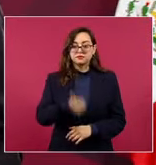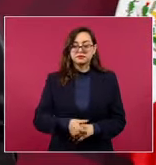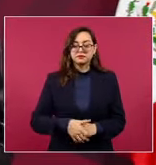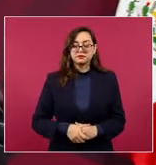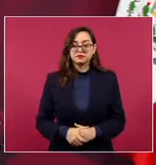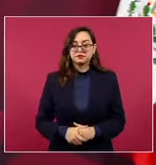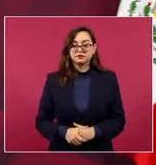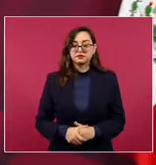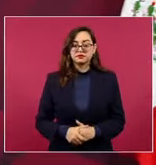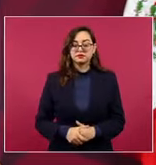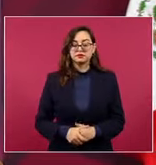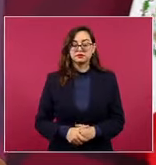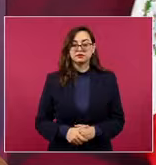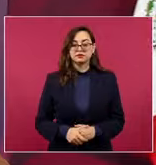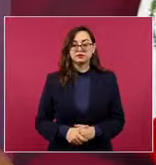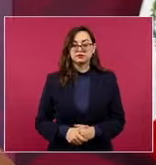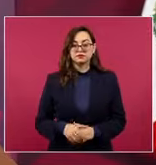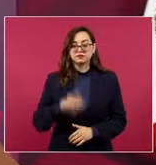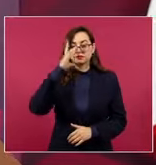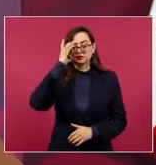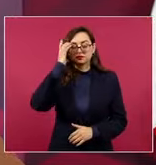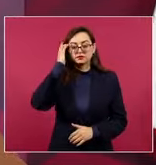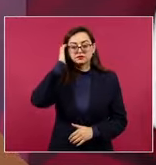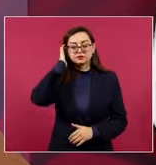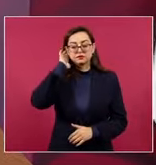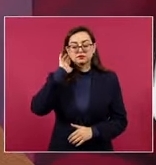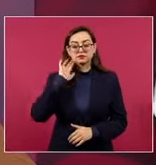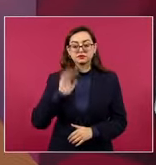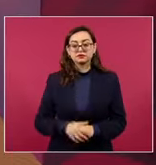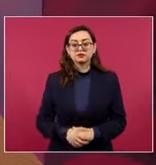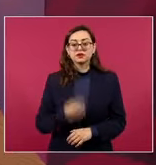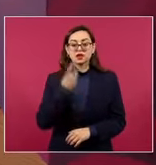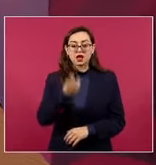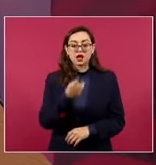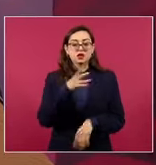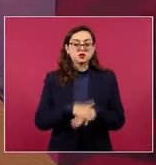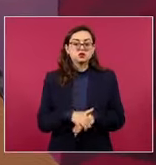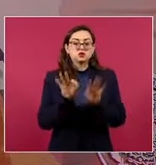Entonces, eso es lo más importante.